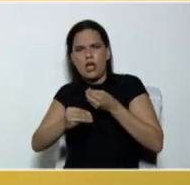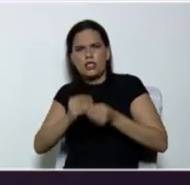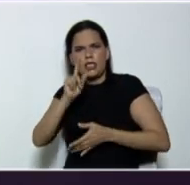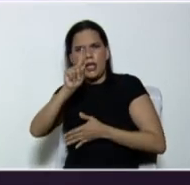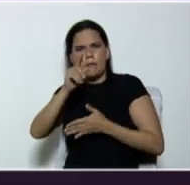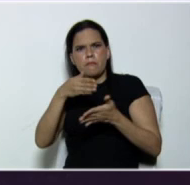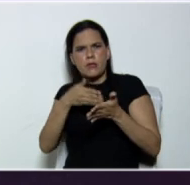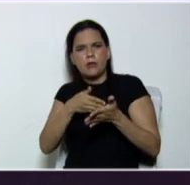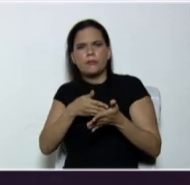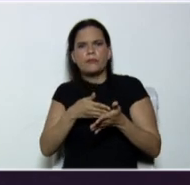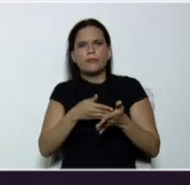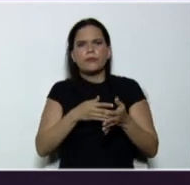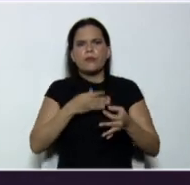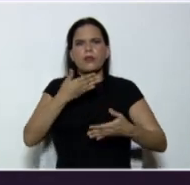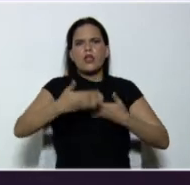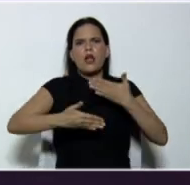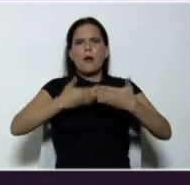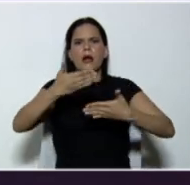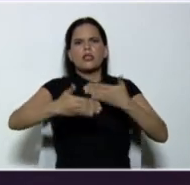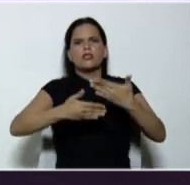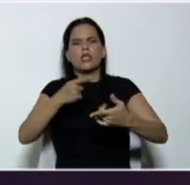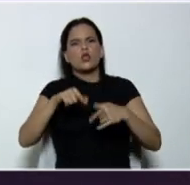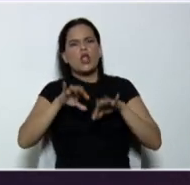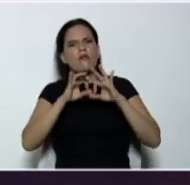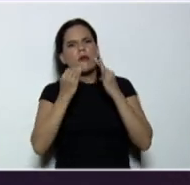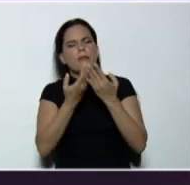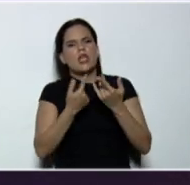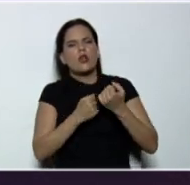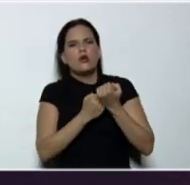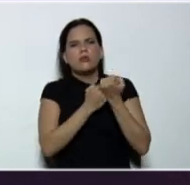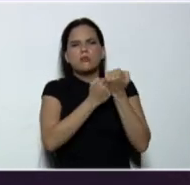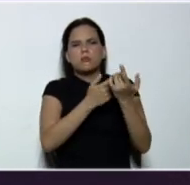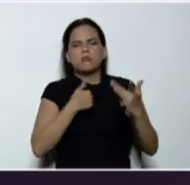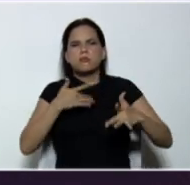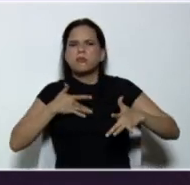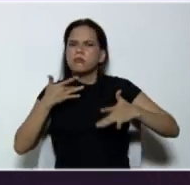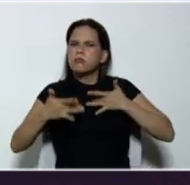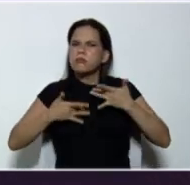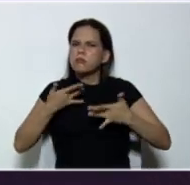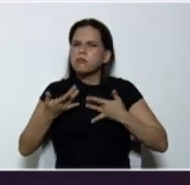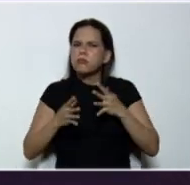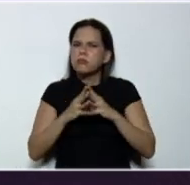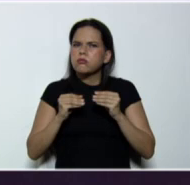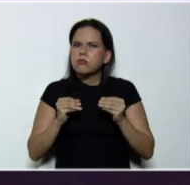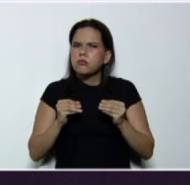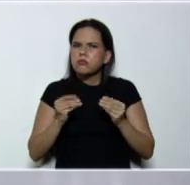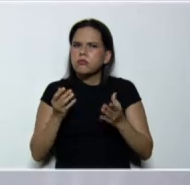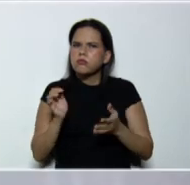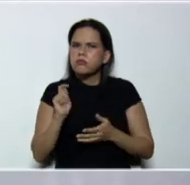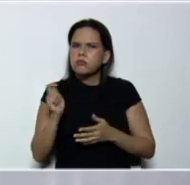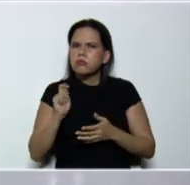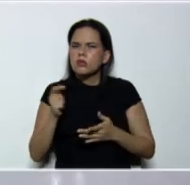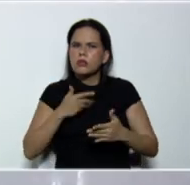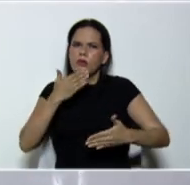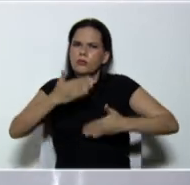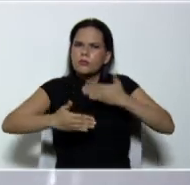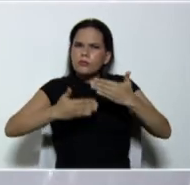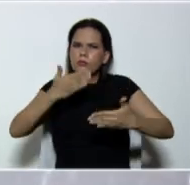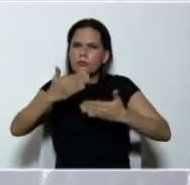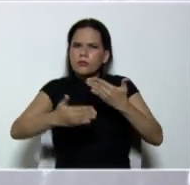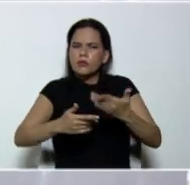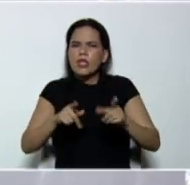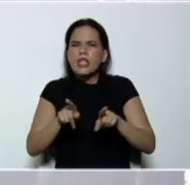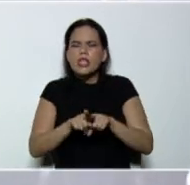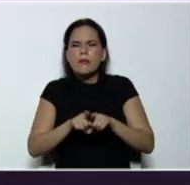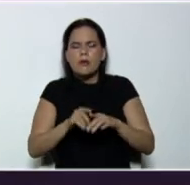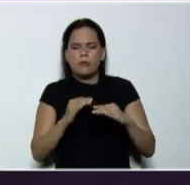Y que es que a medida que van avanzando, Jenny, los padres, las familias que los ayudan en las actividades pedagógicas, deben ir también, a medida que van avanzando, también